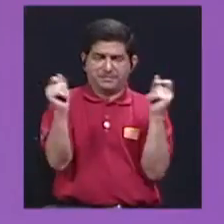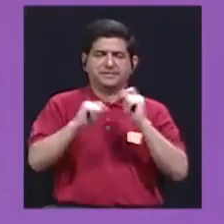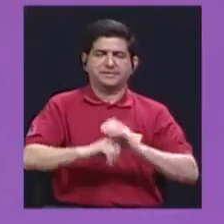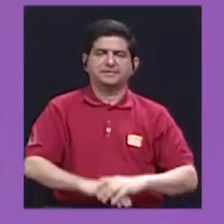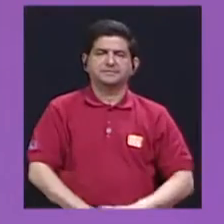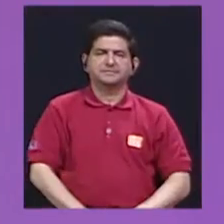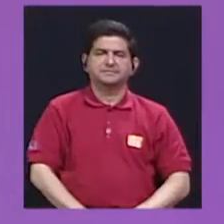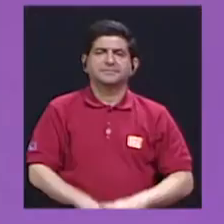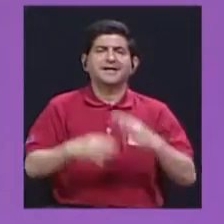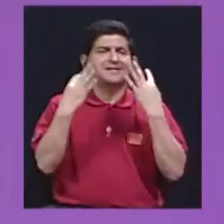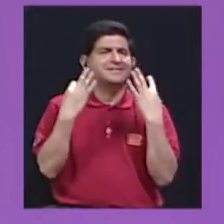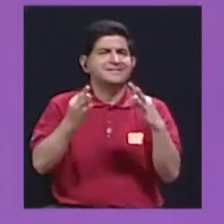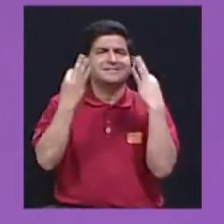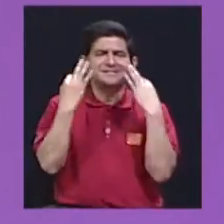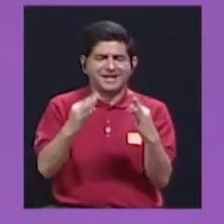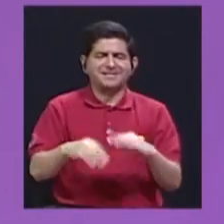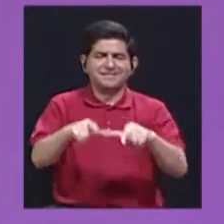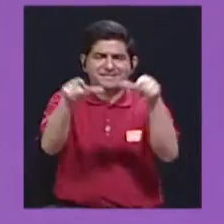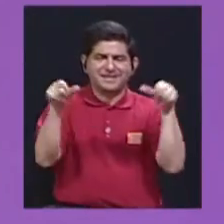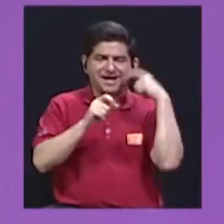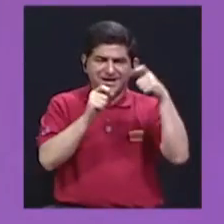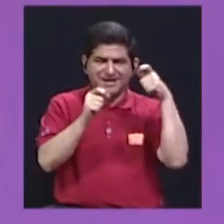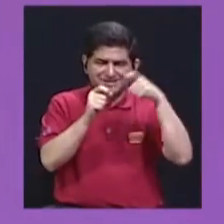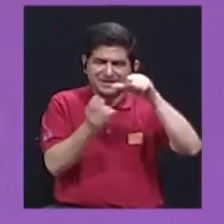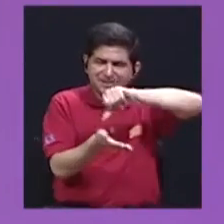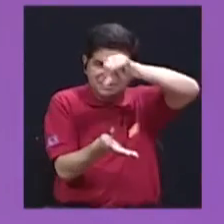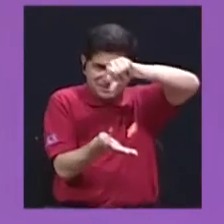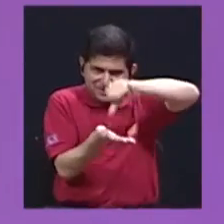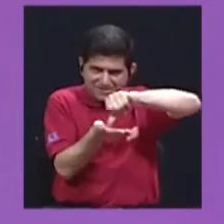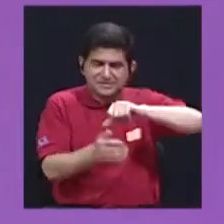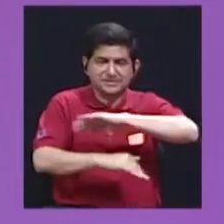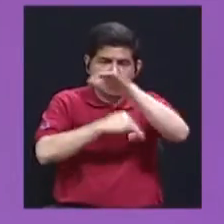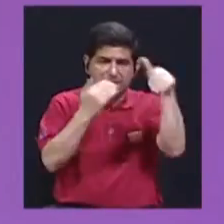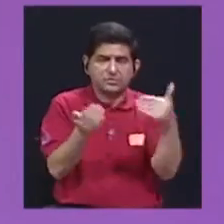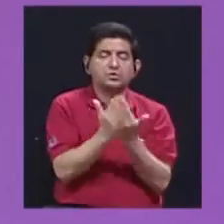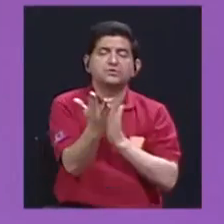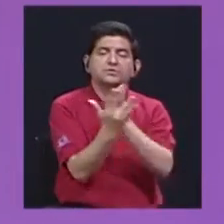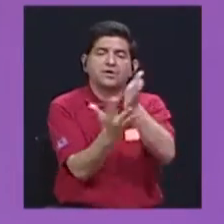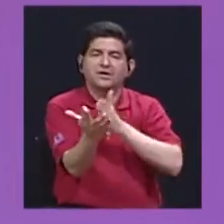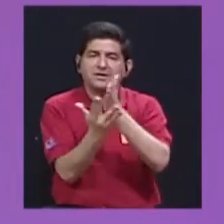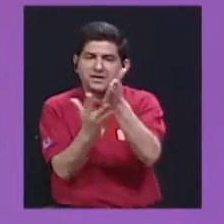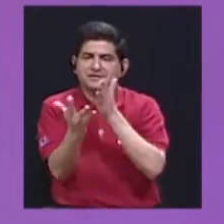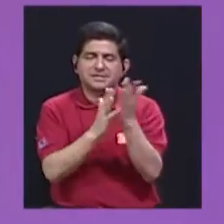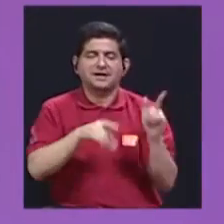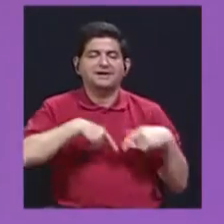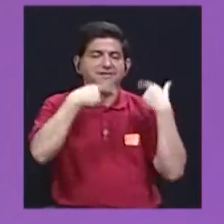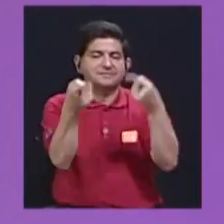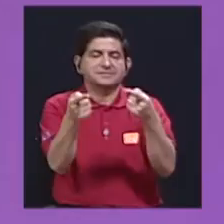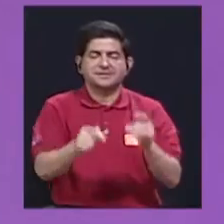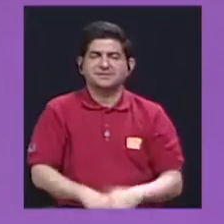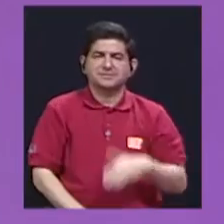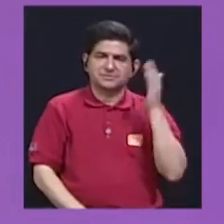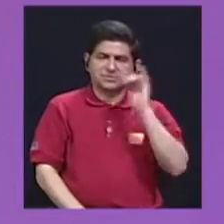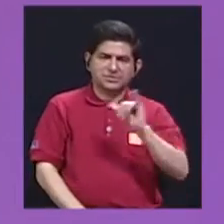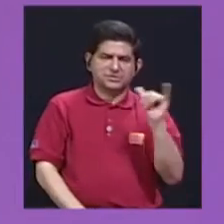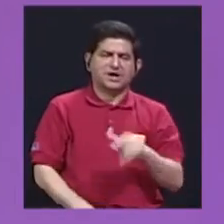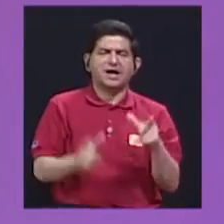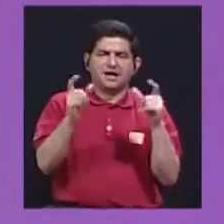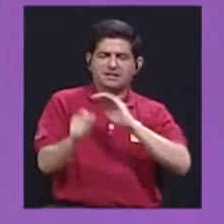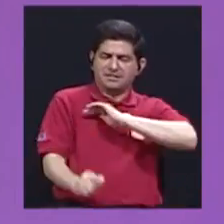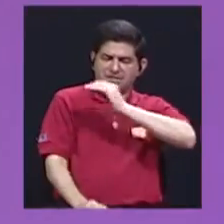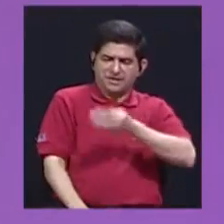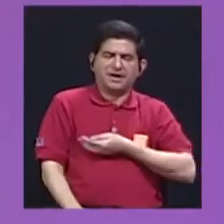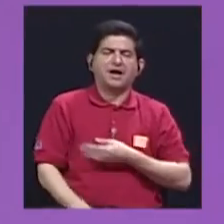y si tratamos de que sean en lugares céntricos para que todas tengan el acceso a llegar y damos al igual de cáncer de